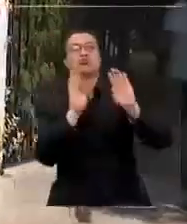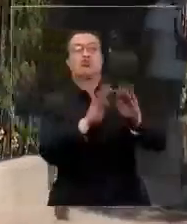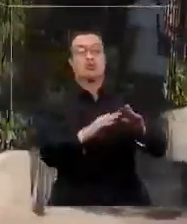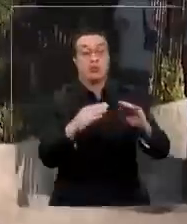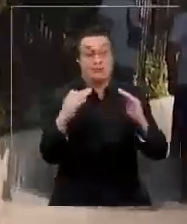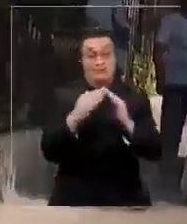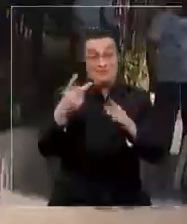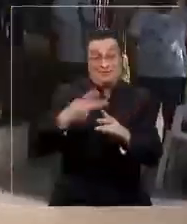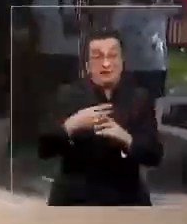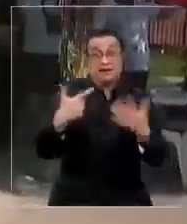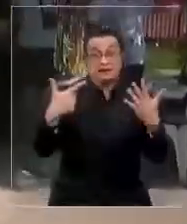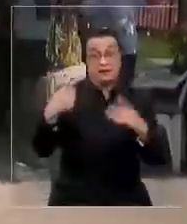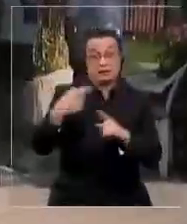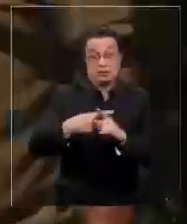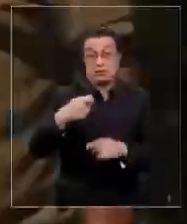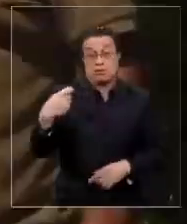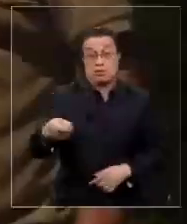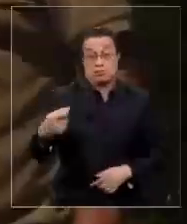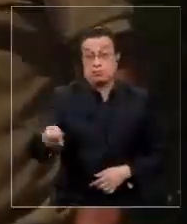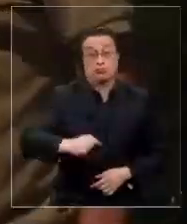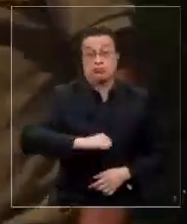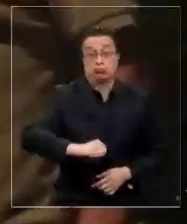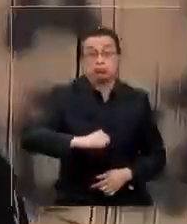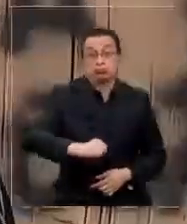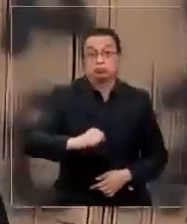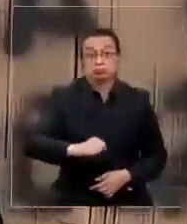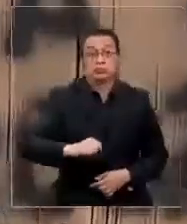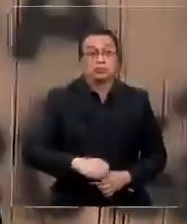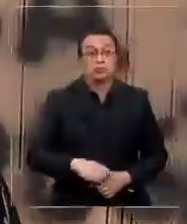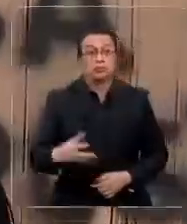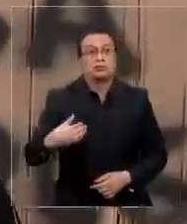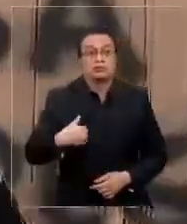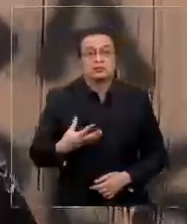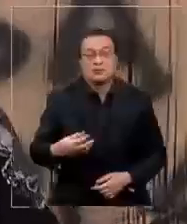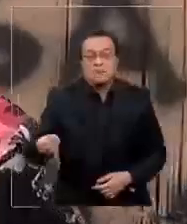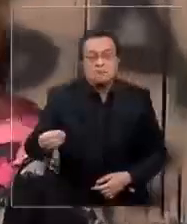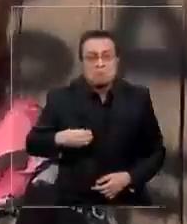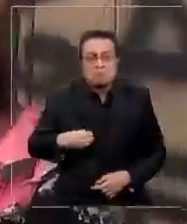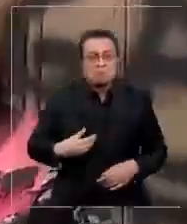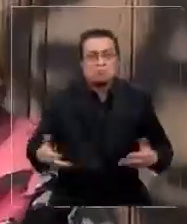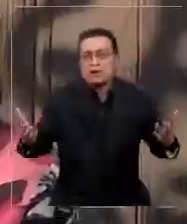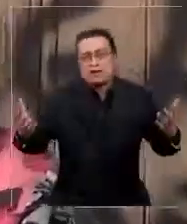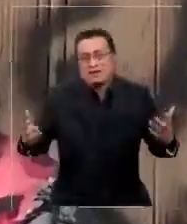arrendatario le debe siete meses del pago del alquiler de su casa me da pena